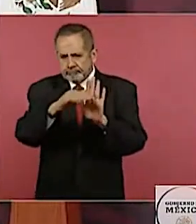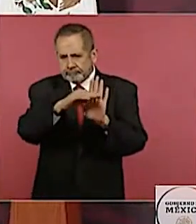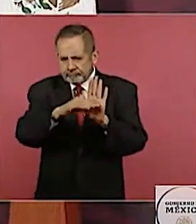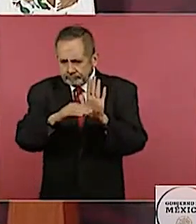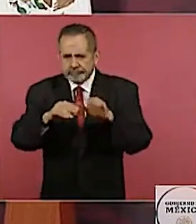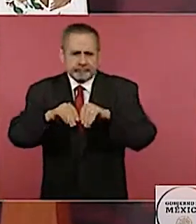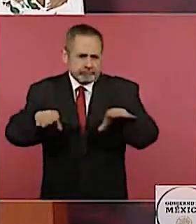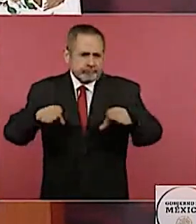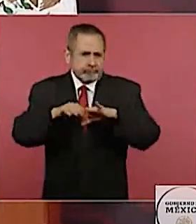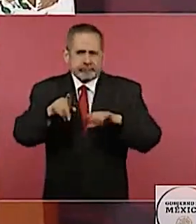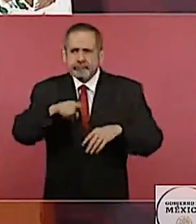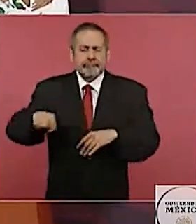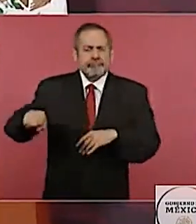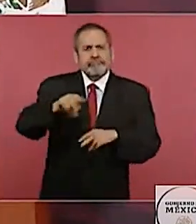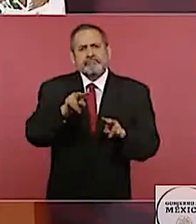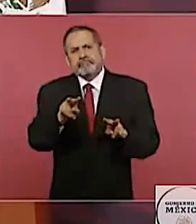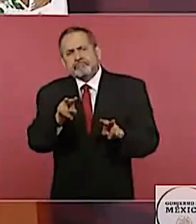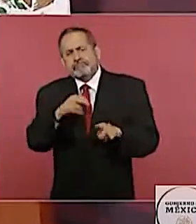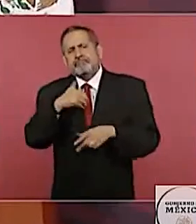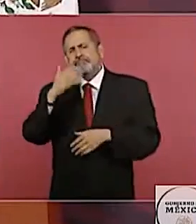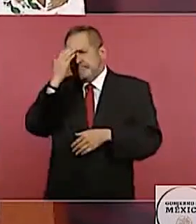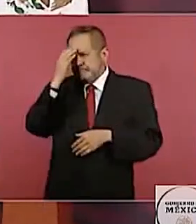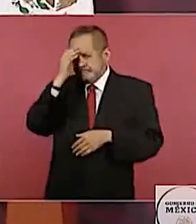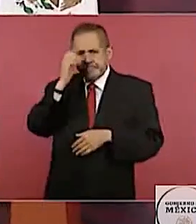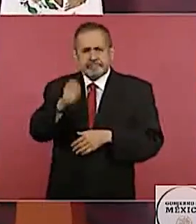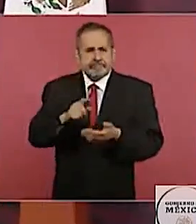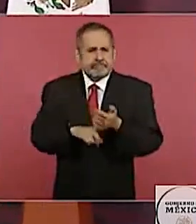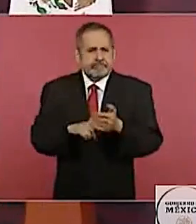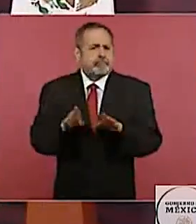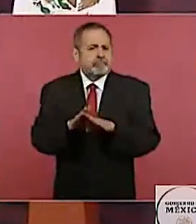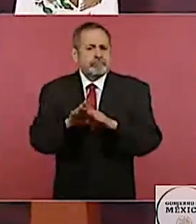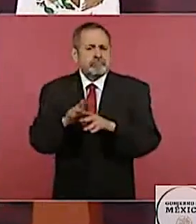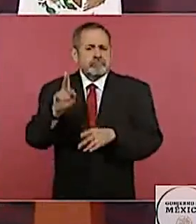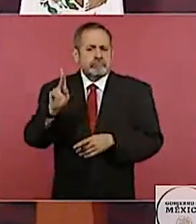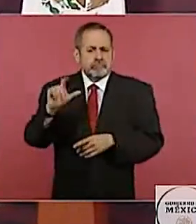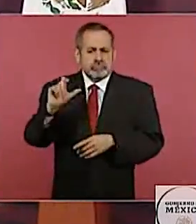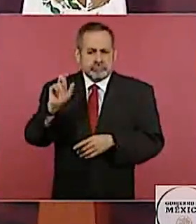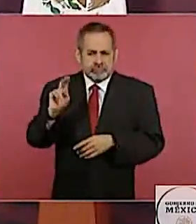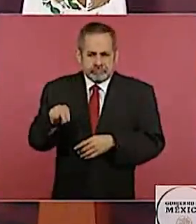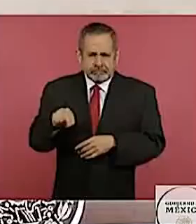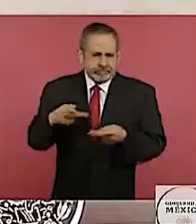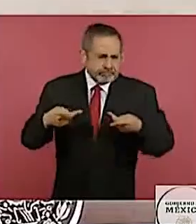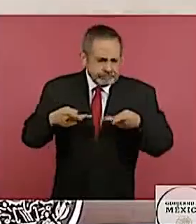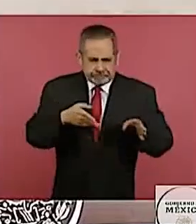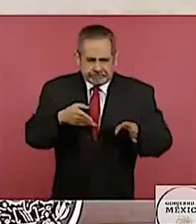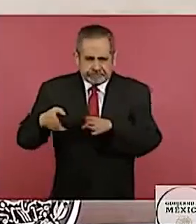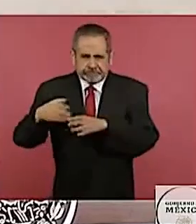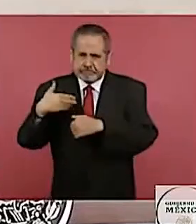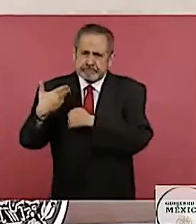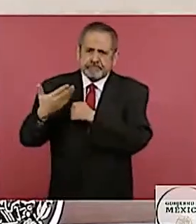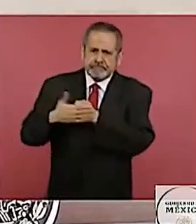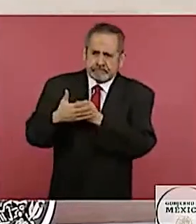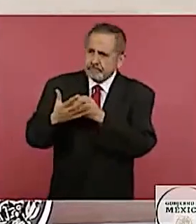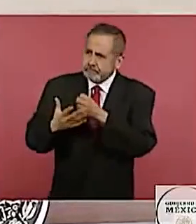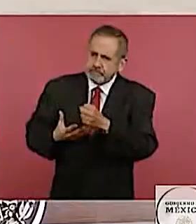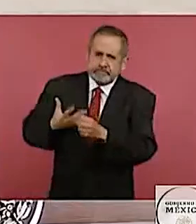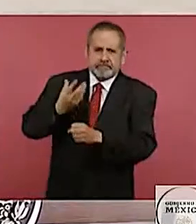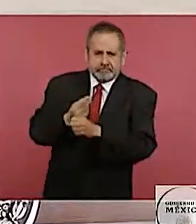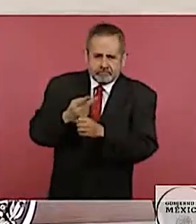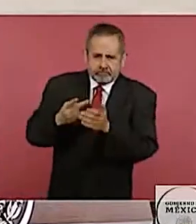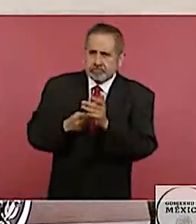dar a conocer el plan de reconstrucción la segunda etapa